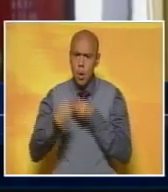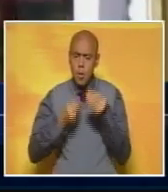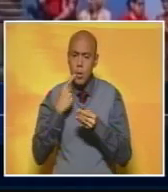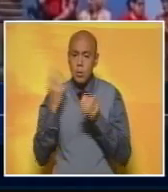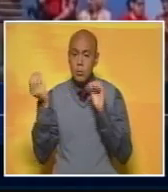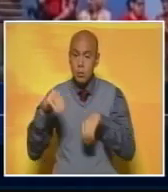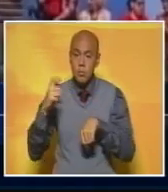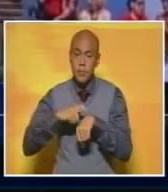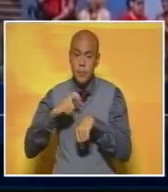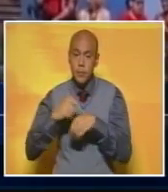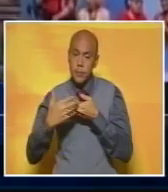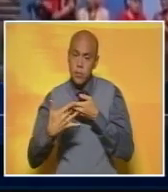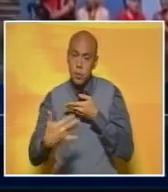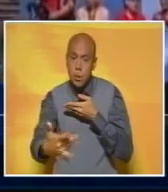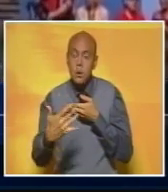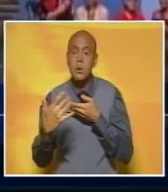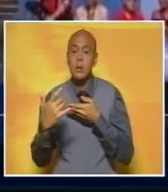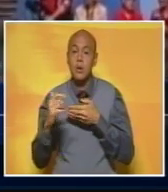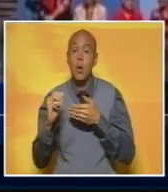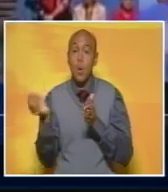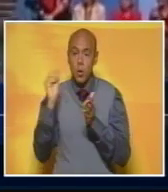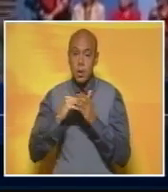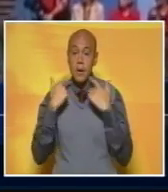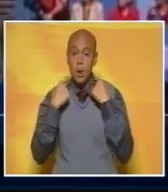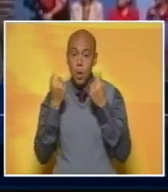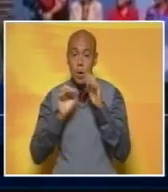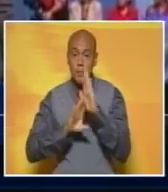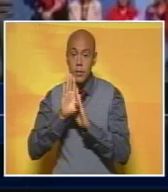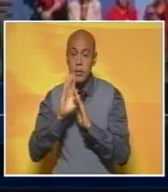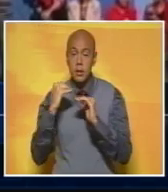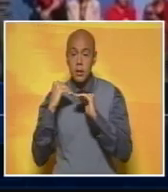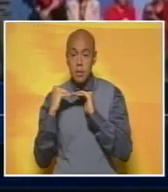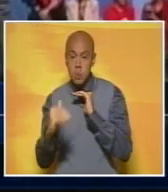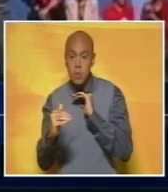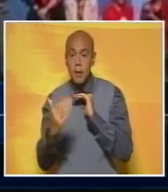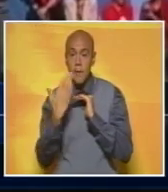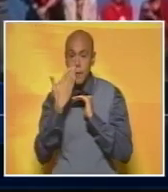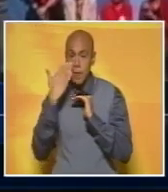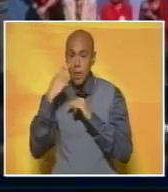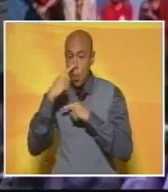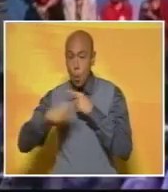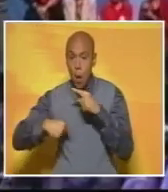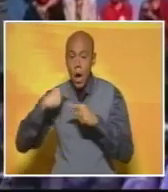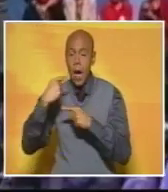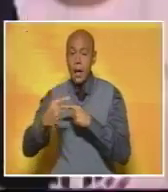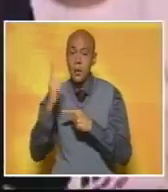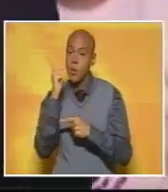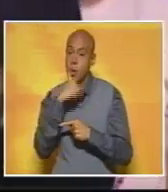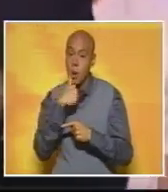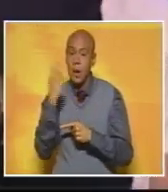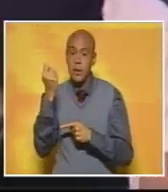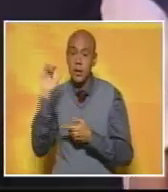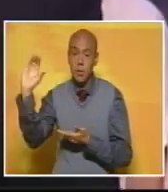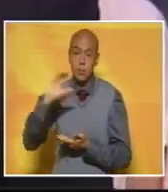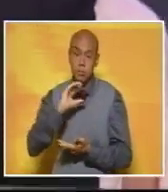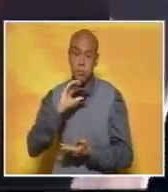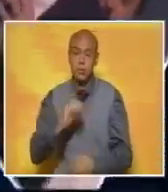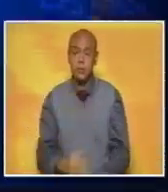nación para volver a poner en marcha su economía en recesión desde hace más de año y medio sin recibir más dinero.